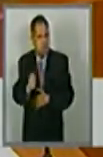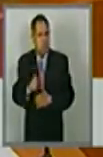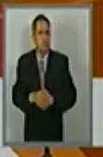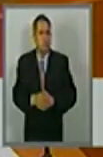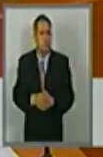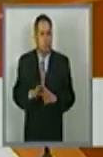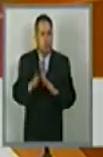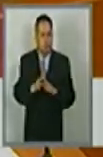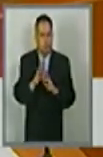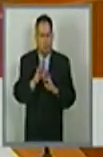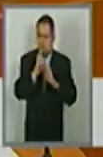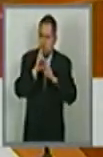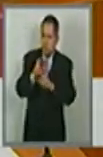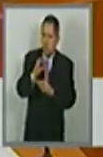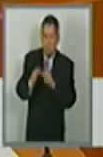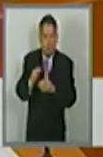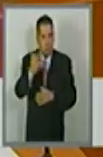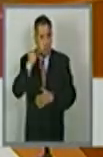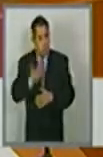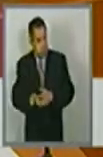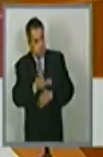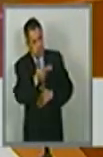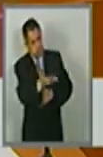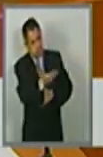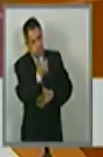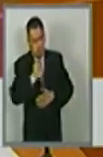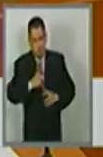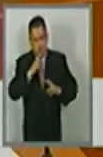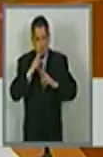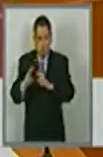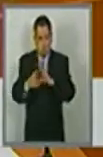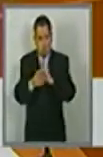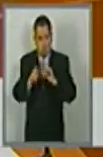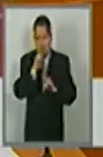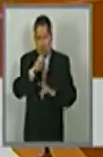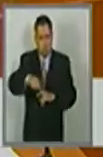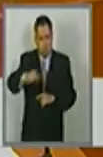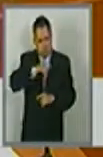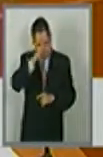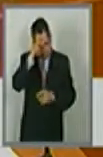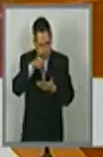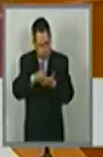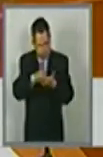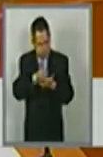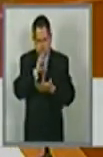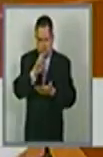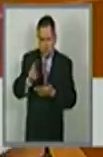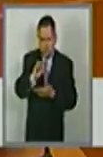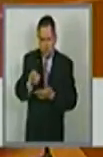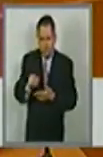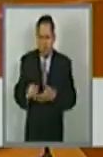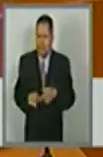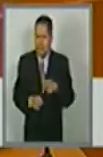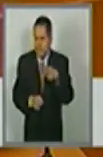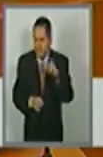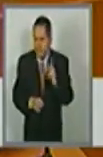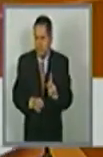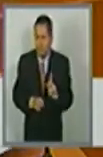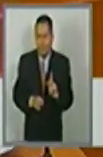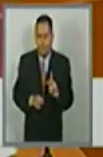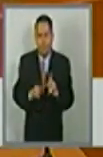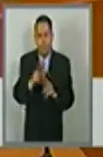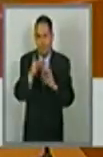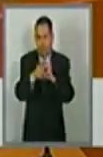se tiene por resuelta la petición señalada en el mismo punto de acuerdo. Aquí solamente es